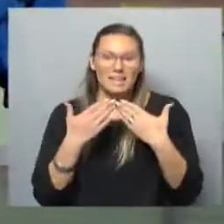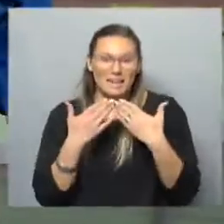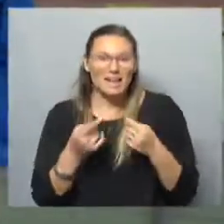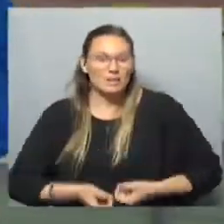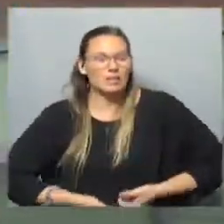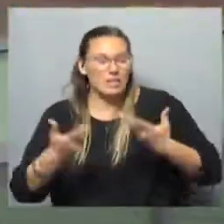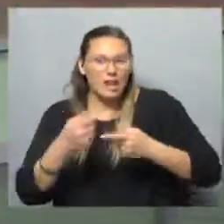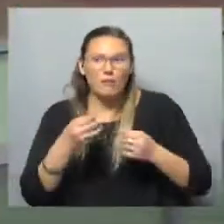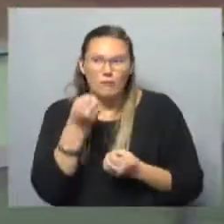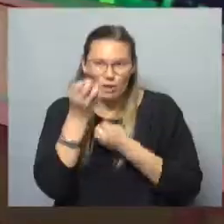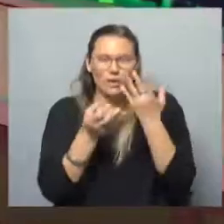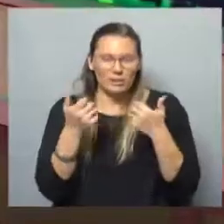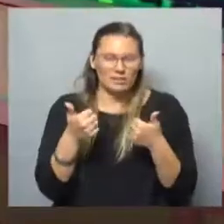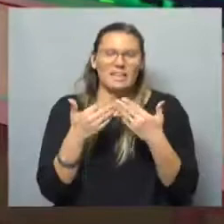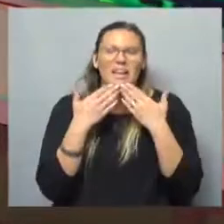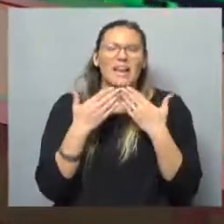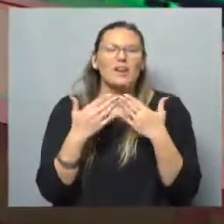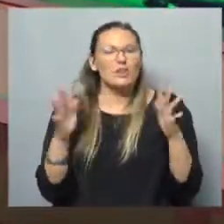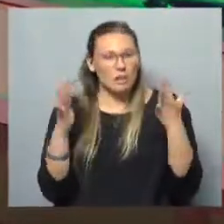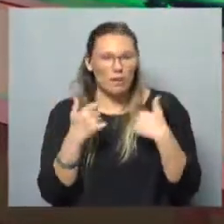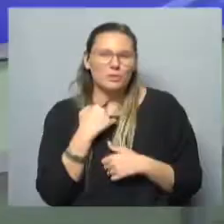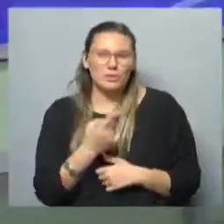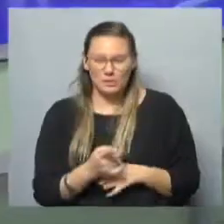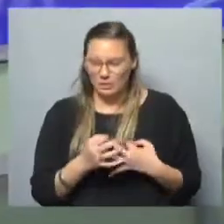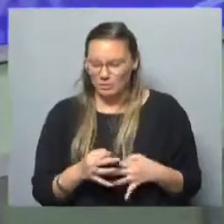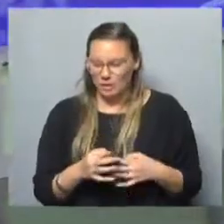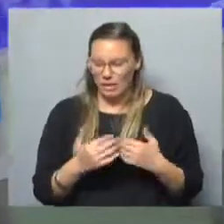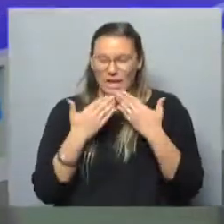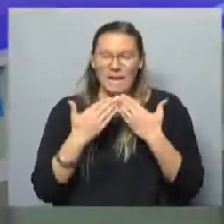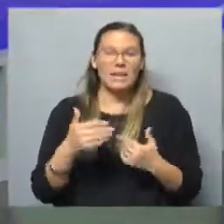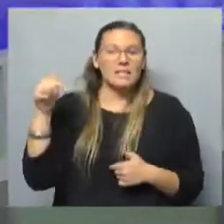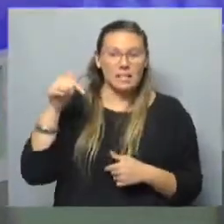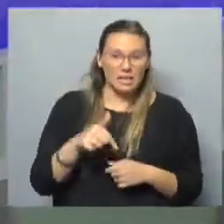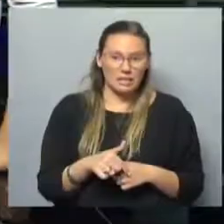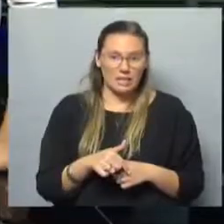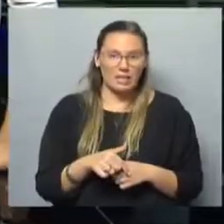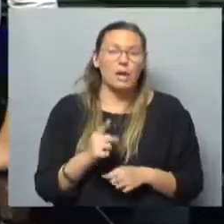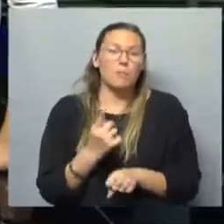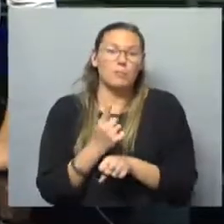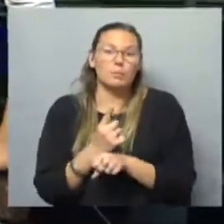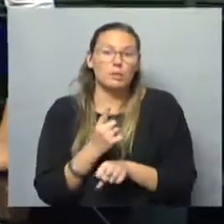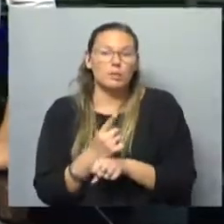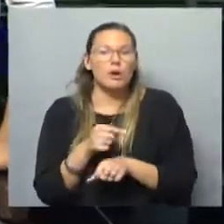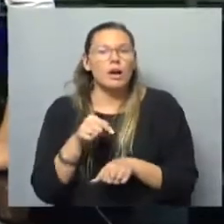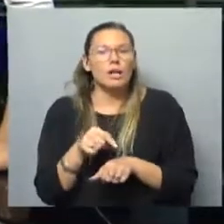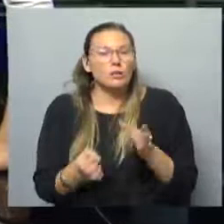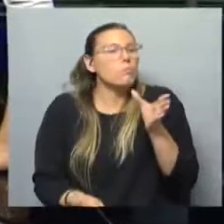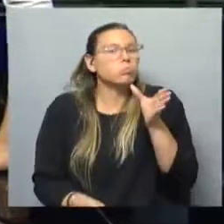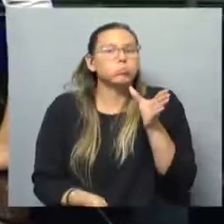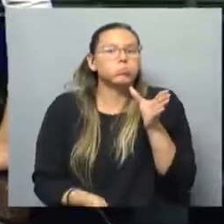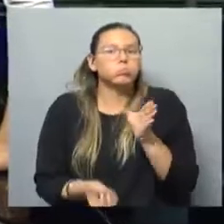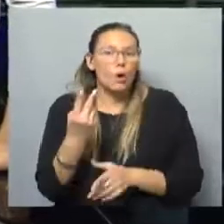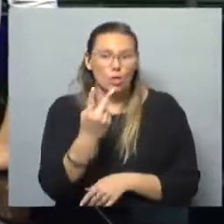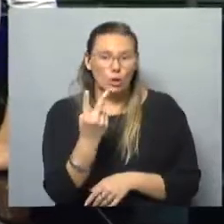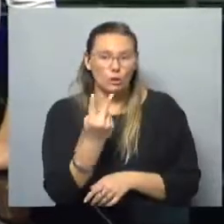a hacer, vamos a hacer. Rosa, algún día lo vamos a hacer. Con el aplauso alcanza. Bueno, muchas gracias por estar acá y primero lo primero, ¿no? Este